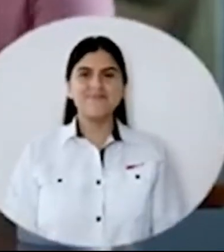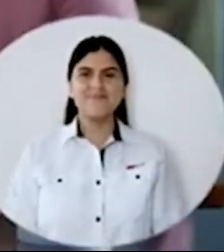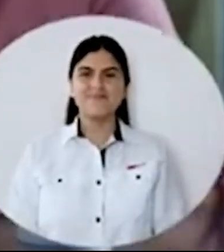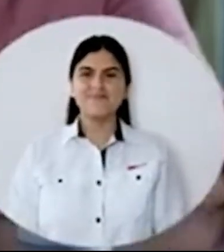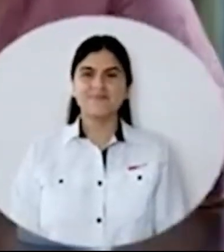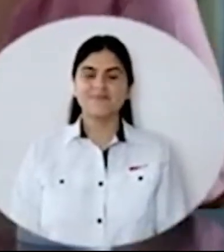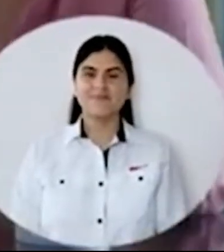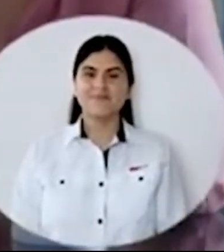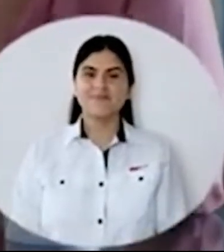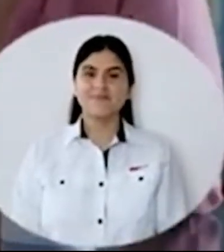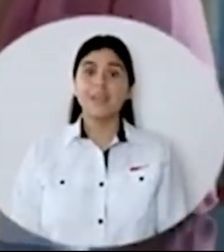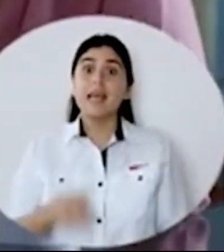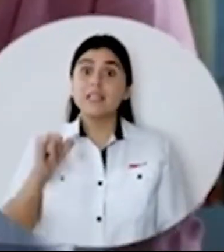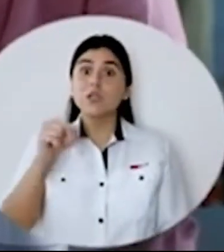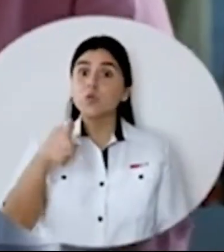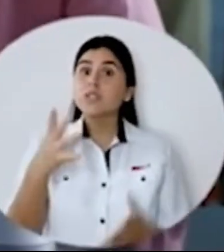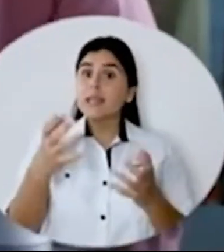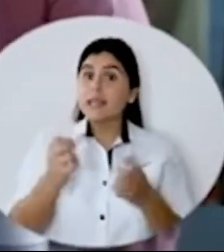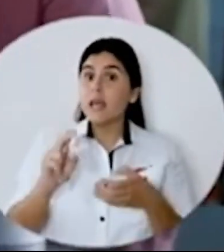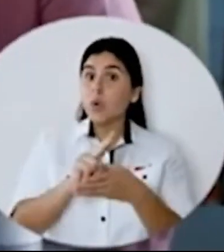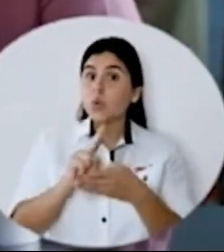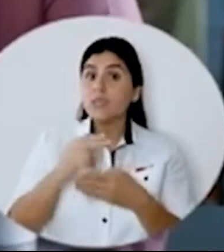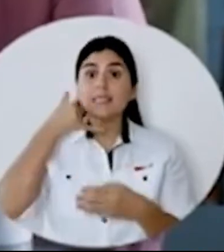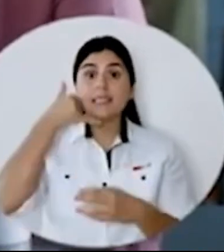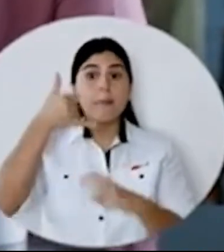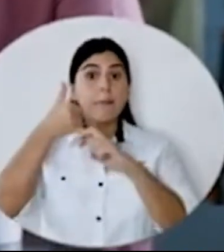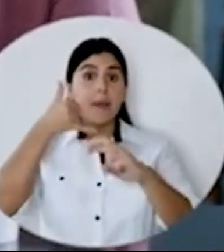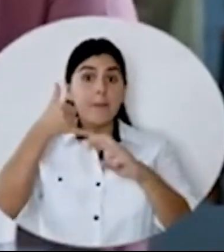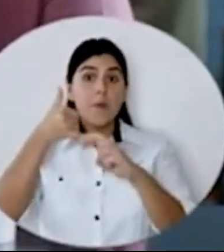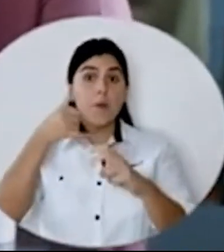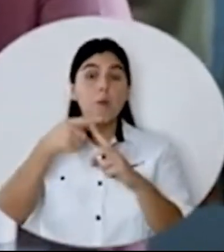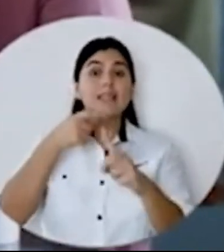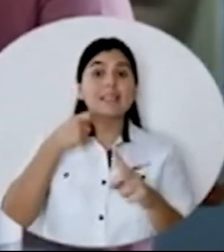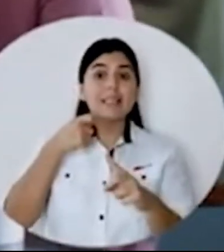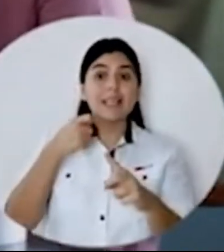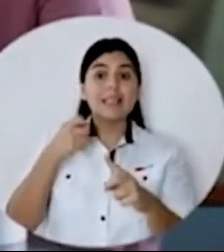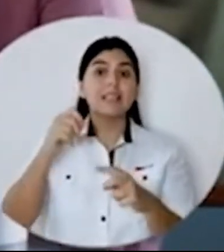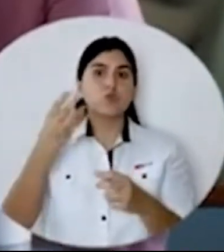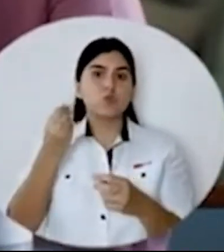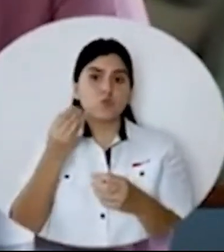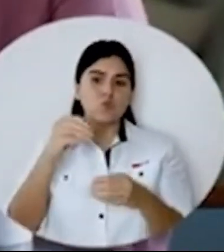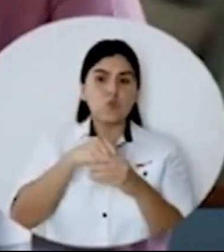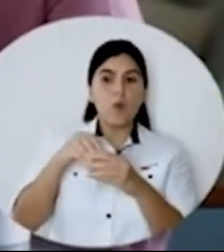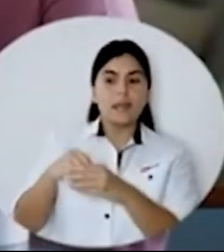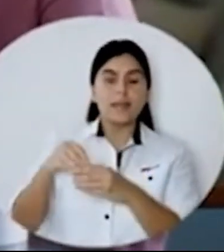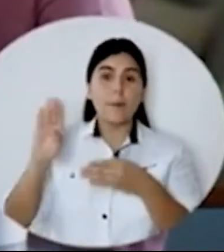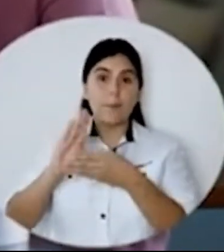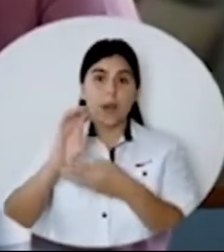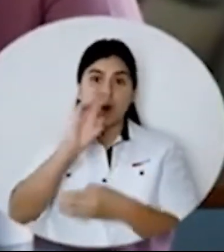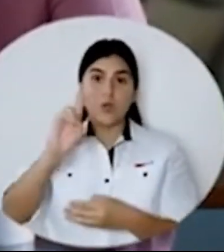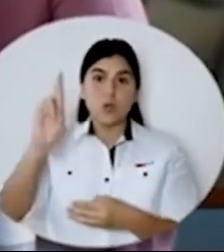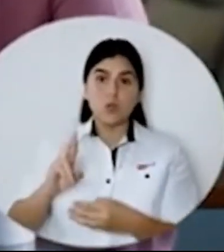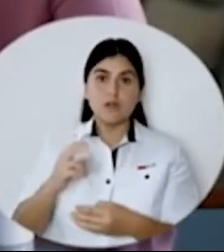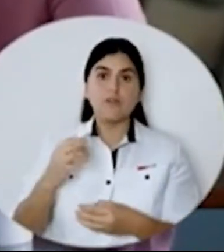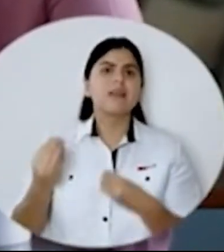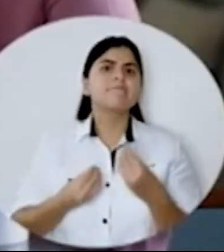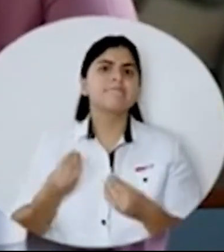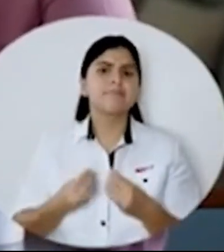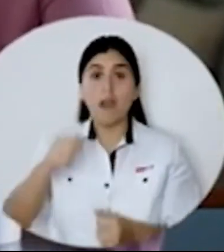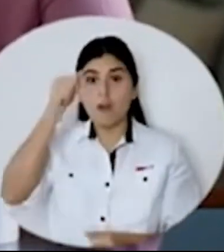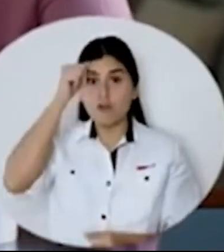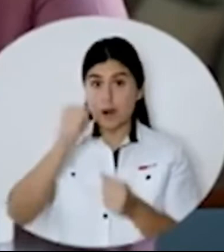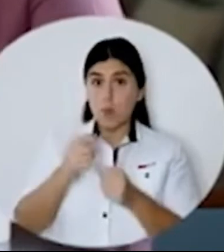Chao. Si usted quiere utilizar el Simpe Móvil desde sus cuentas del Banco de Costa Rica, solamente